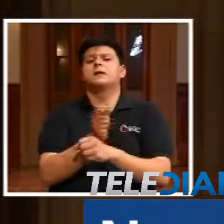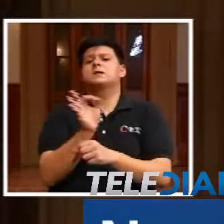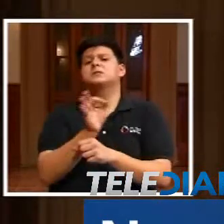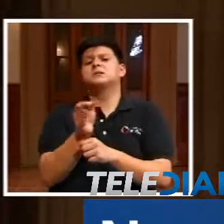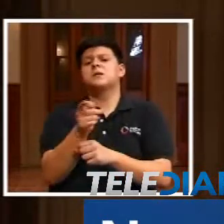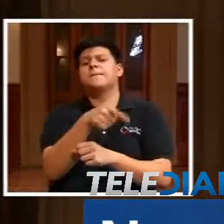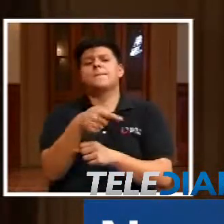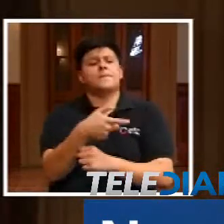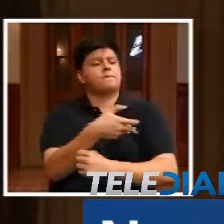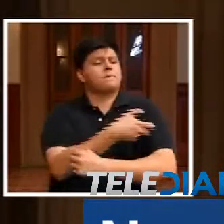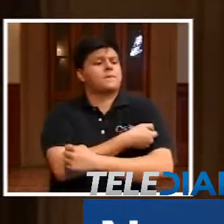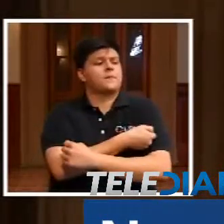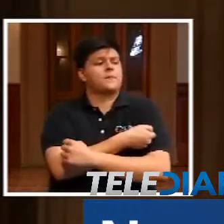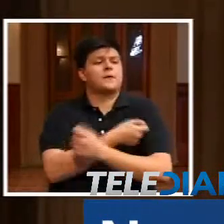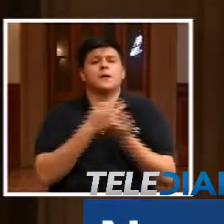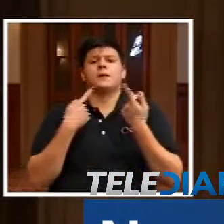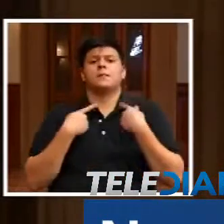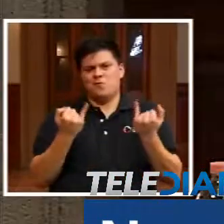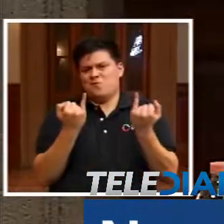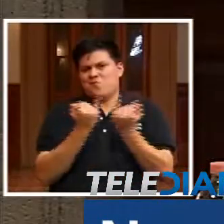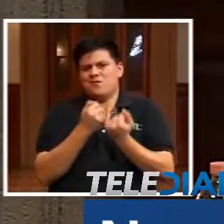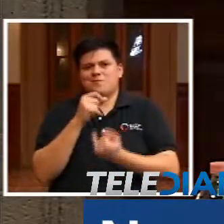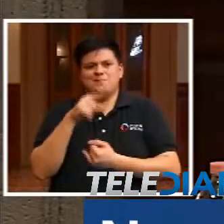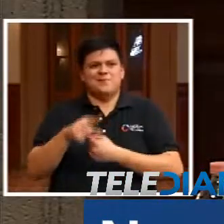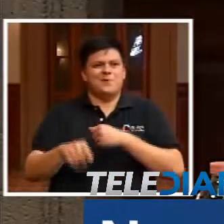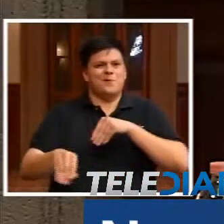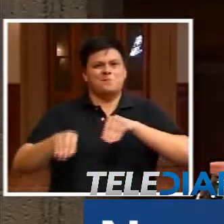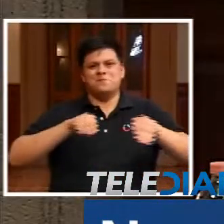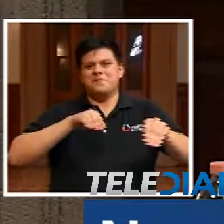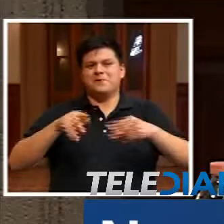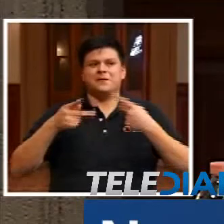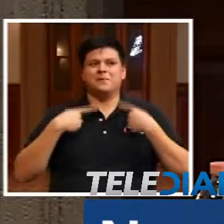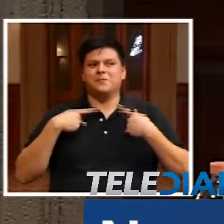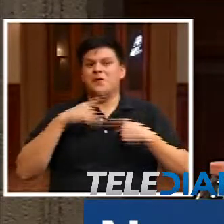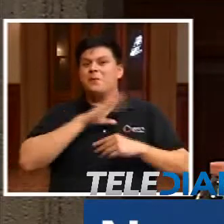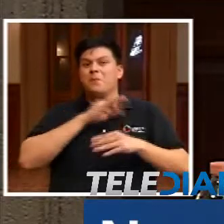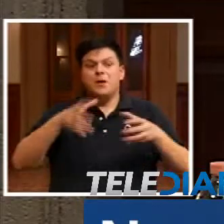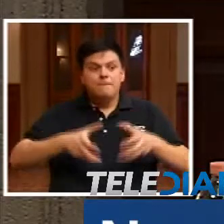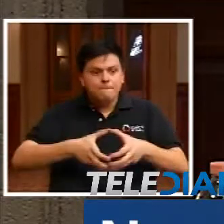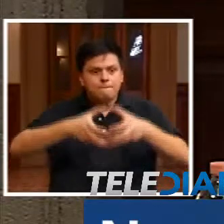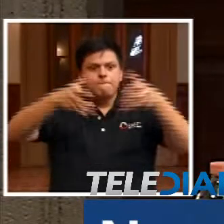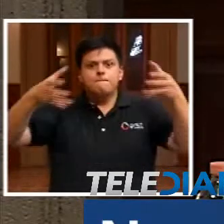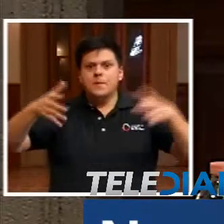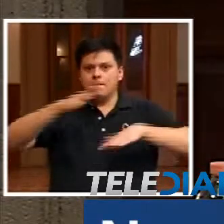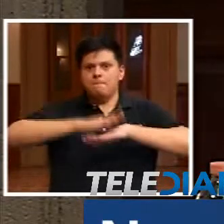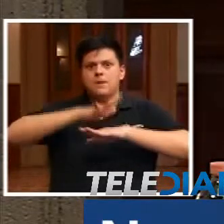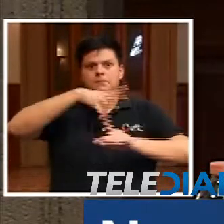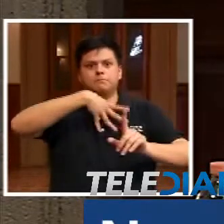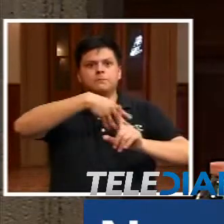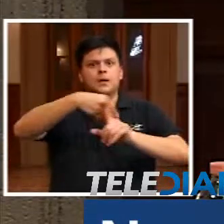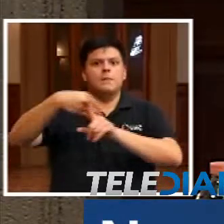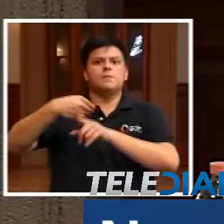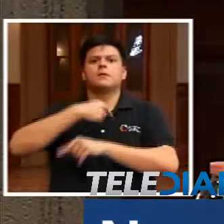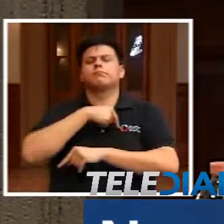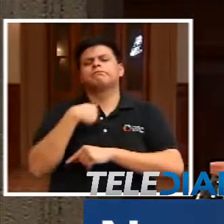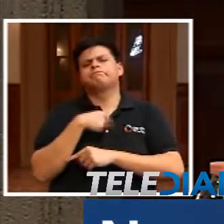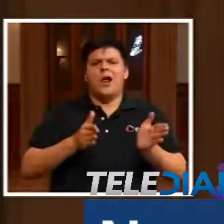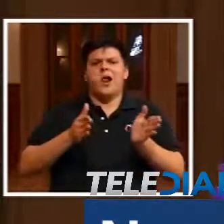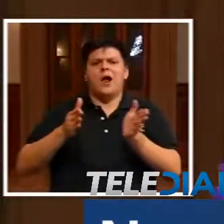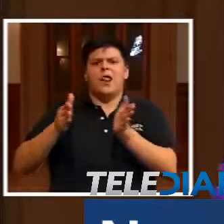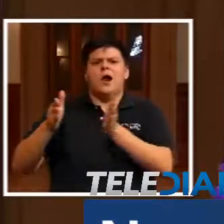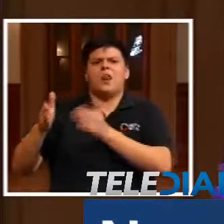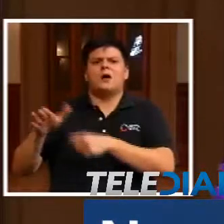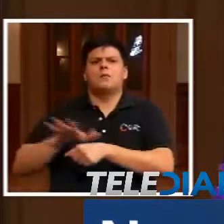presentar en las personas que sean aplicadas. Los secretarios de salud evidenciaron la guía de vacunación que les envió la Federación